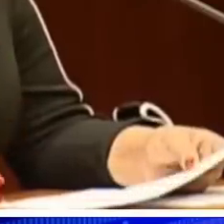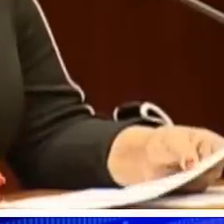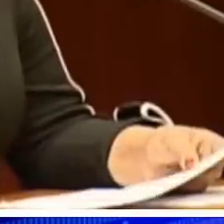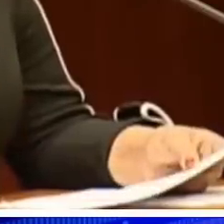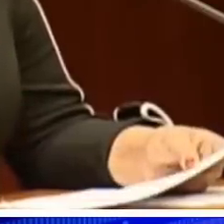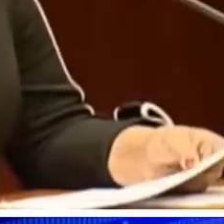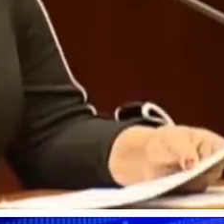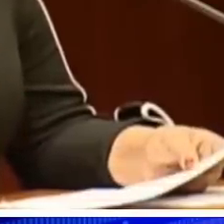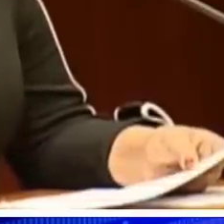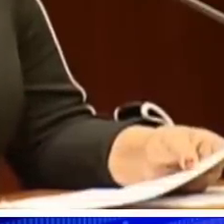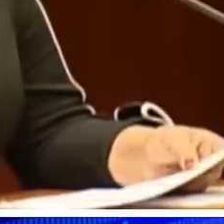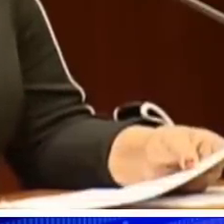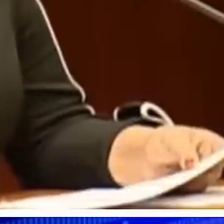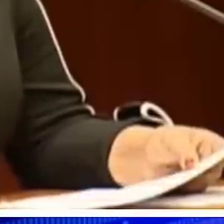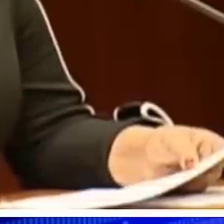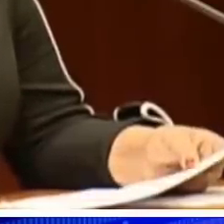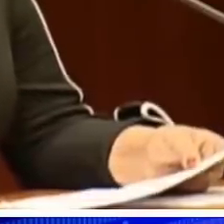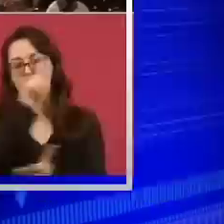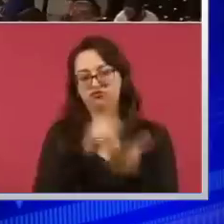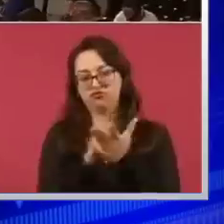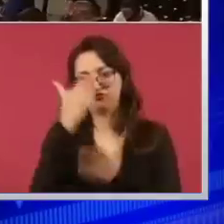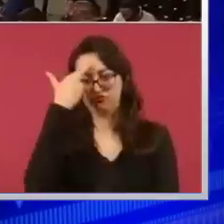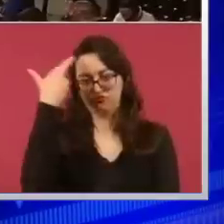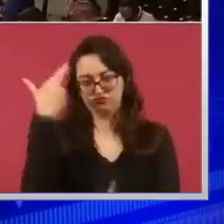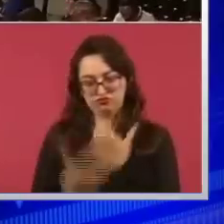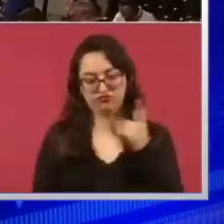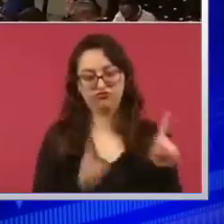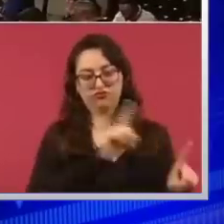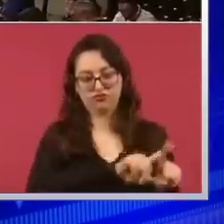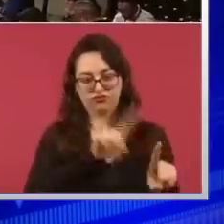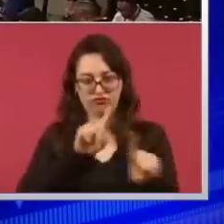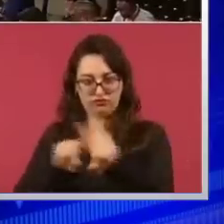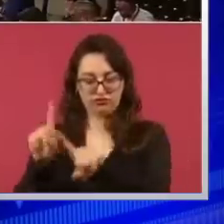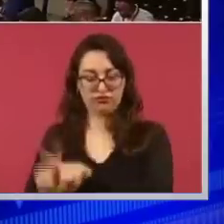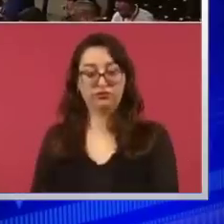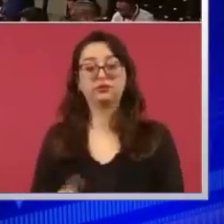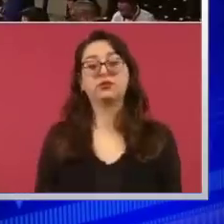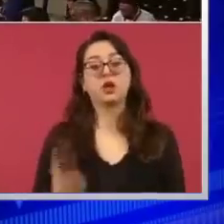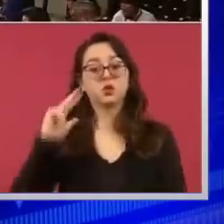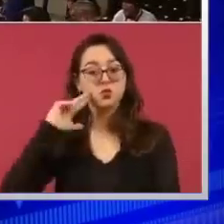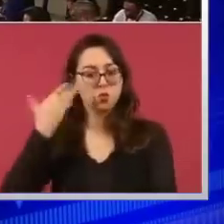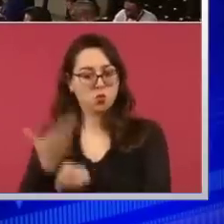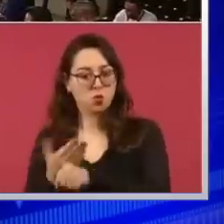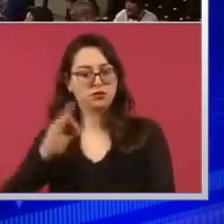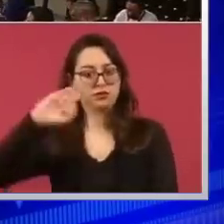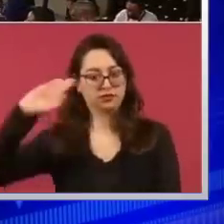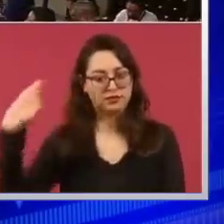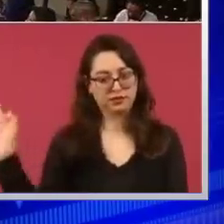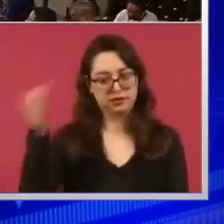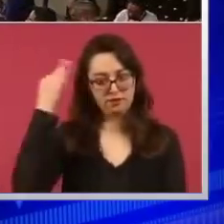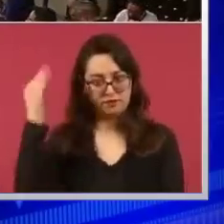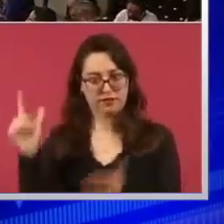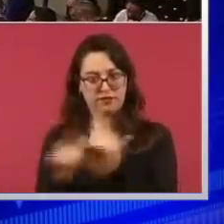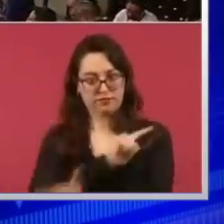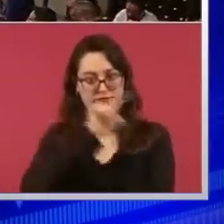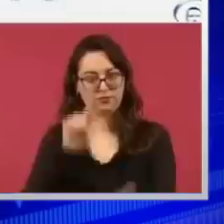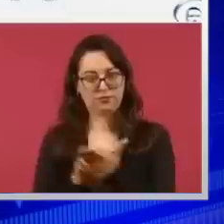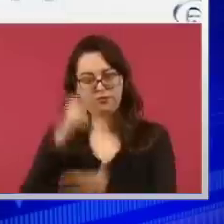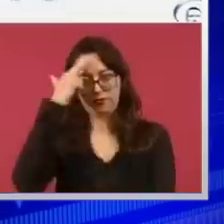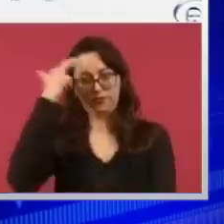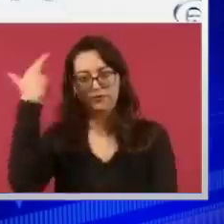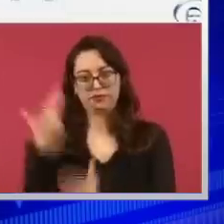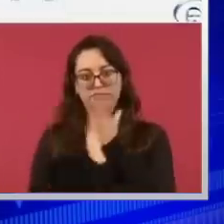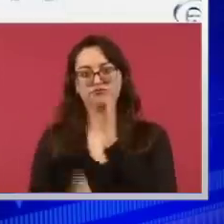está funcionando. Vamos a ver. El delito del fuero federal tuvo una reducción de